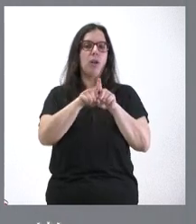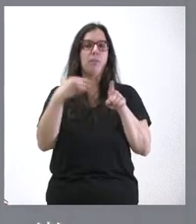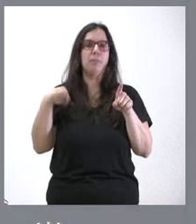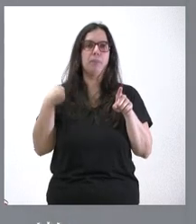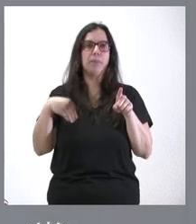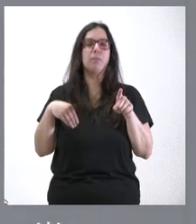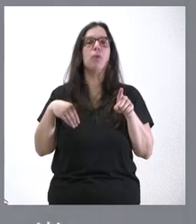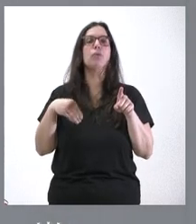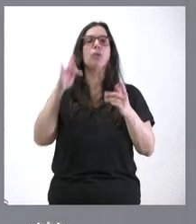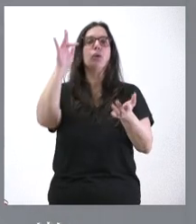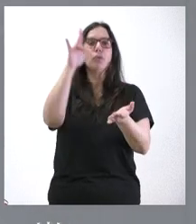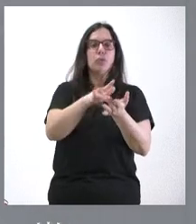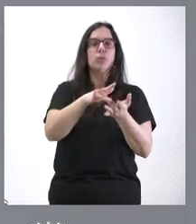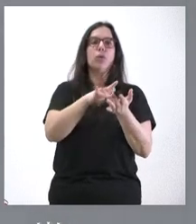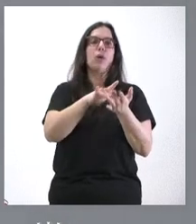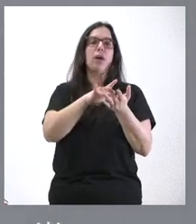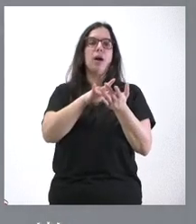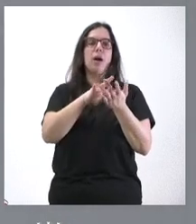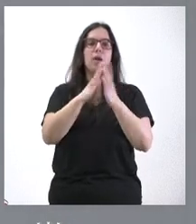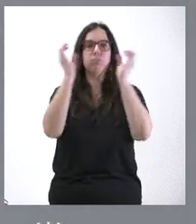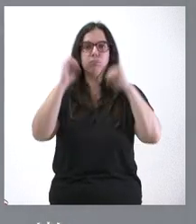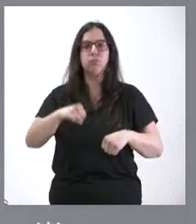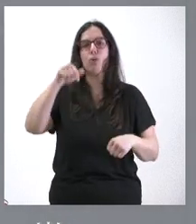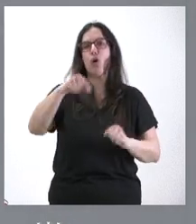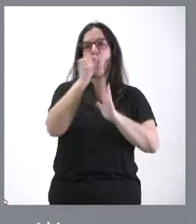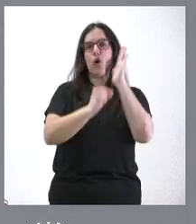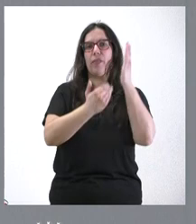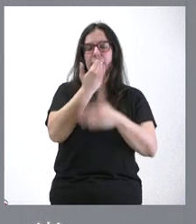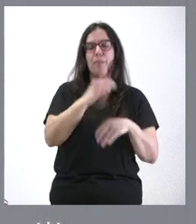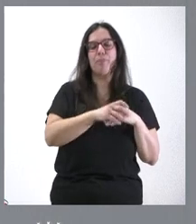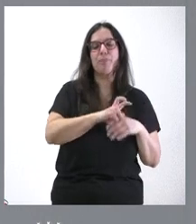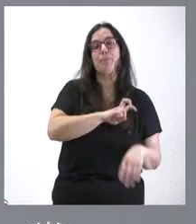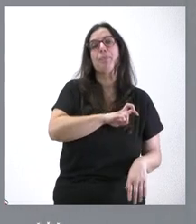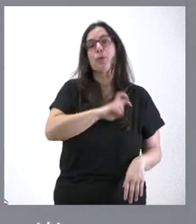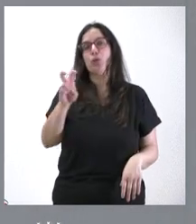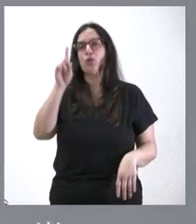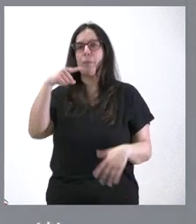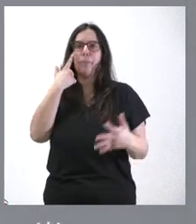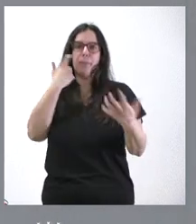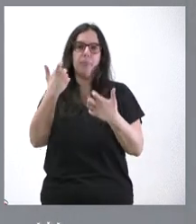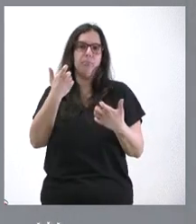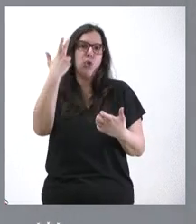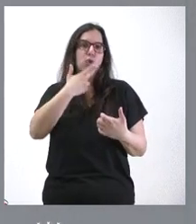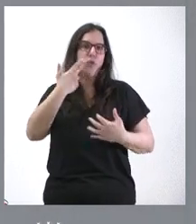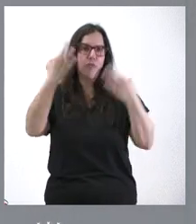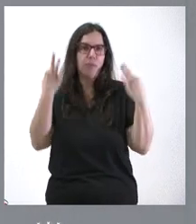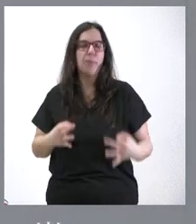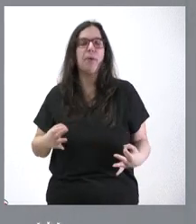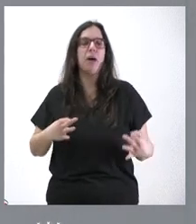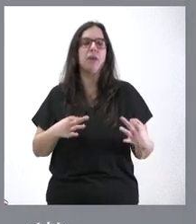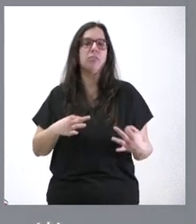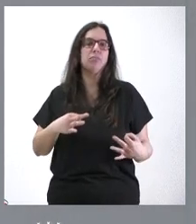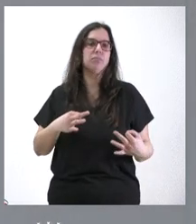de tratamiento en el orden del día significar y confirmarles y así lo hemos